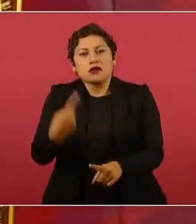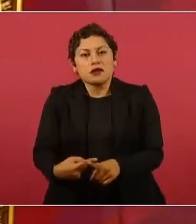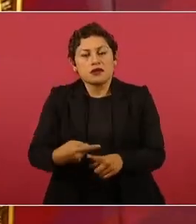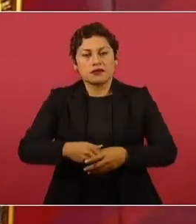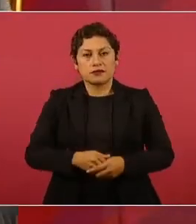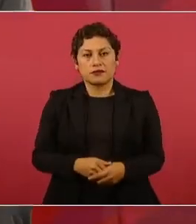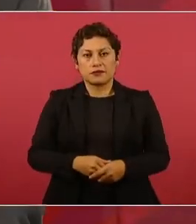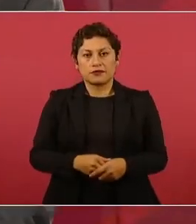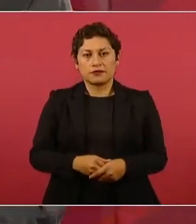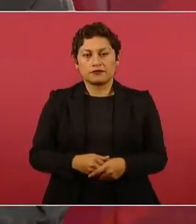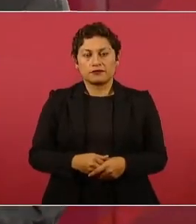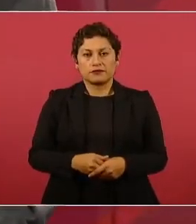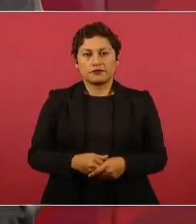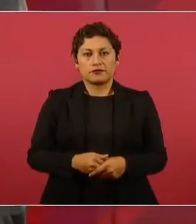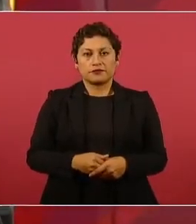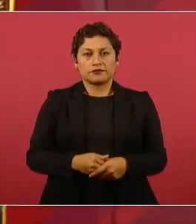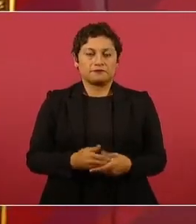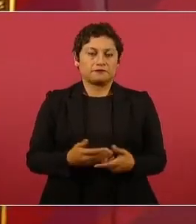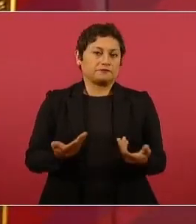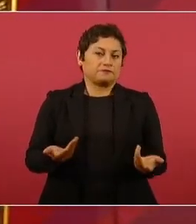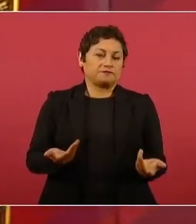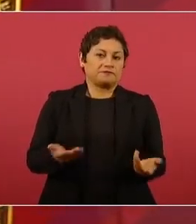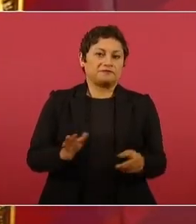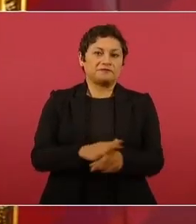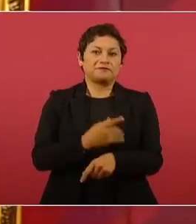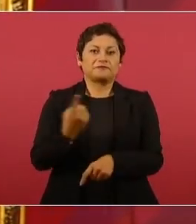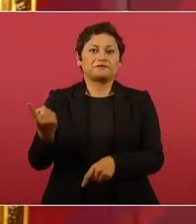Si además,